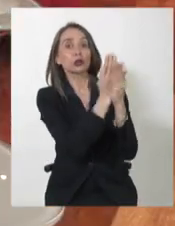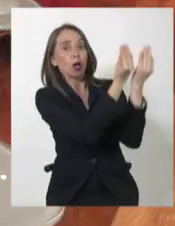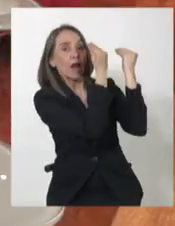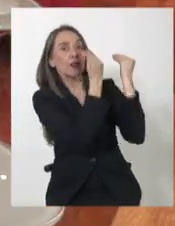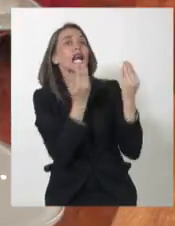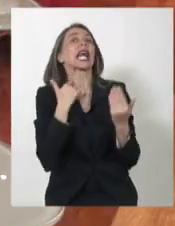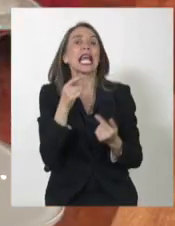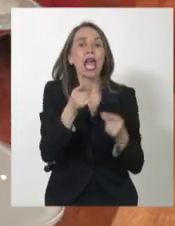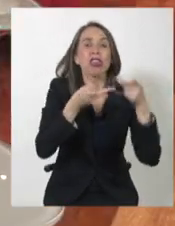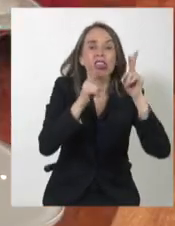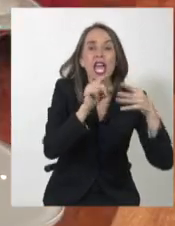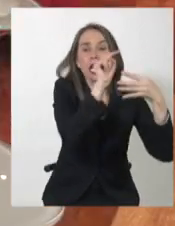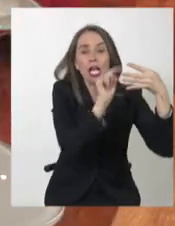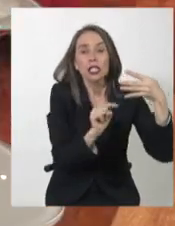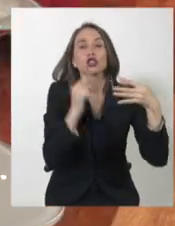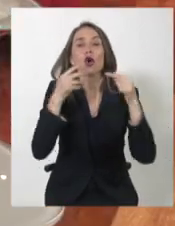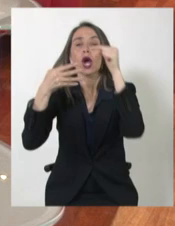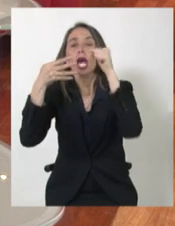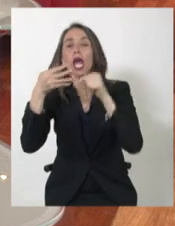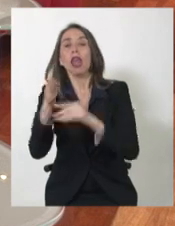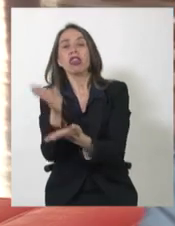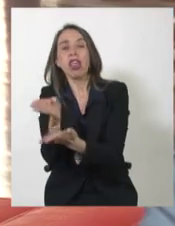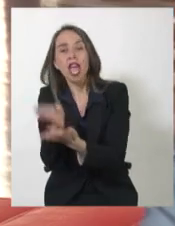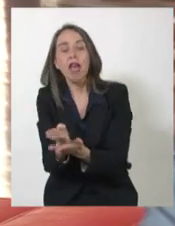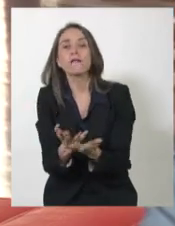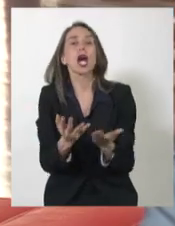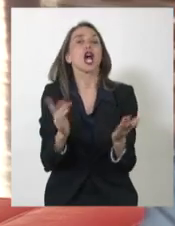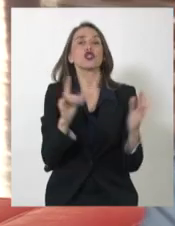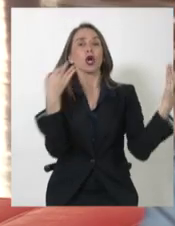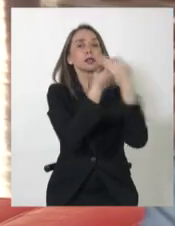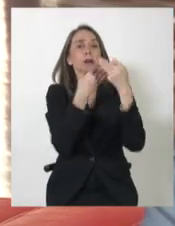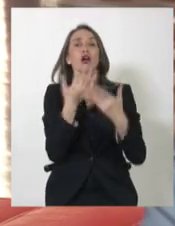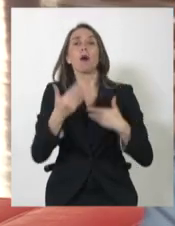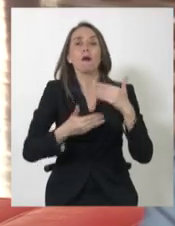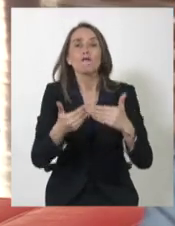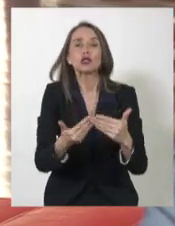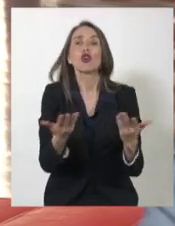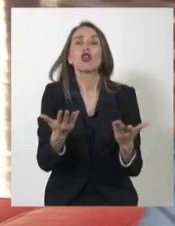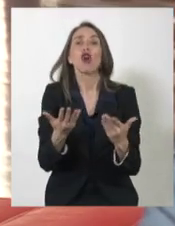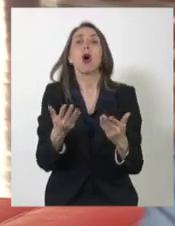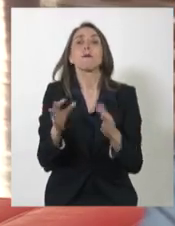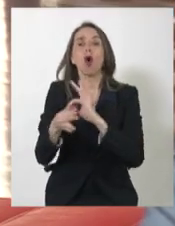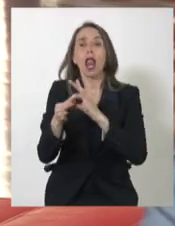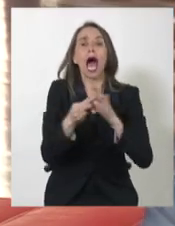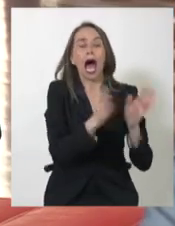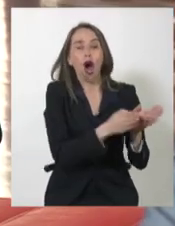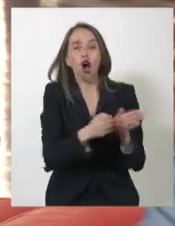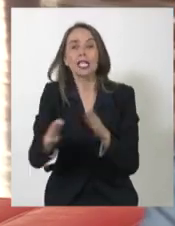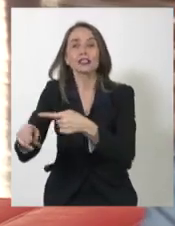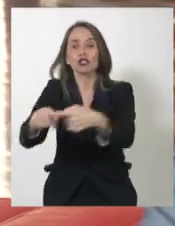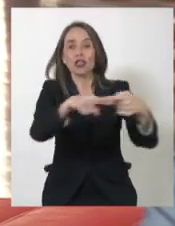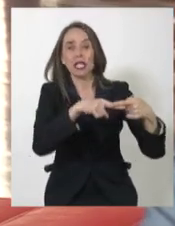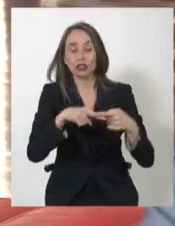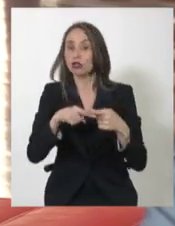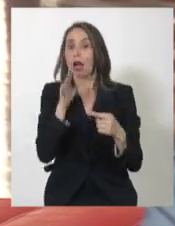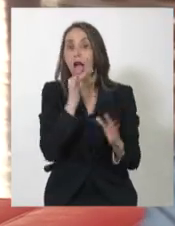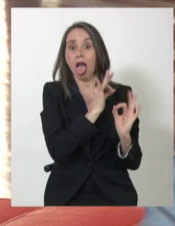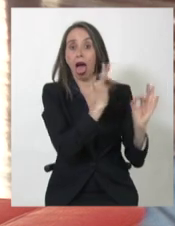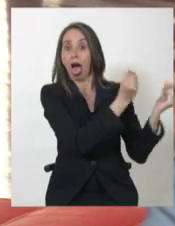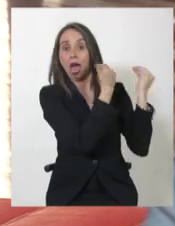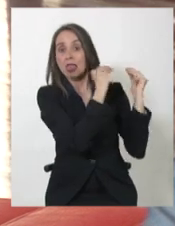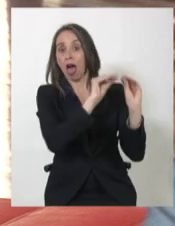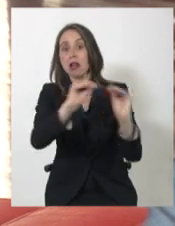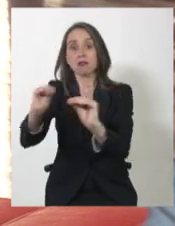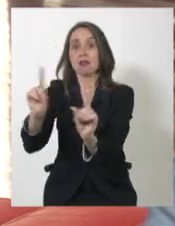derechos, nuestros deberes, de cómo funciona, de cómo funcionamos y cómo nos organizamos como sociedad. Entonces creo que en paralelo a